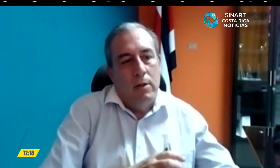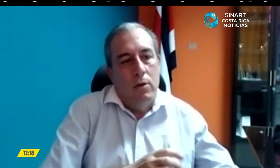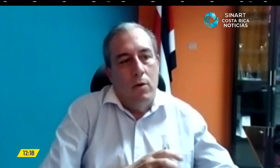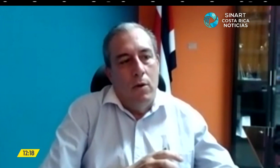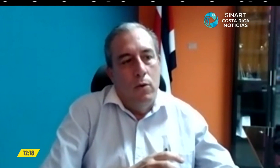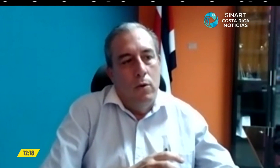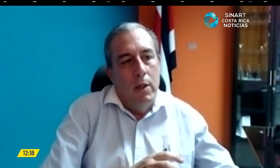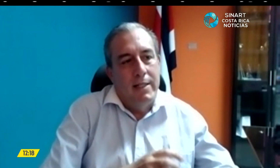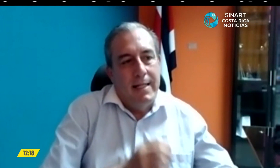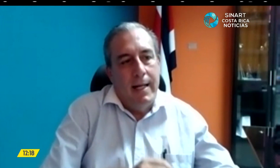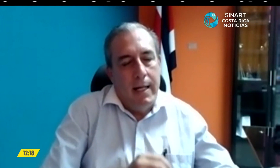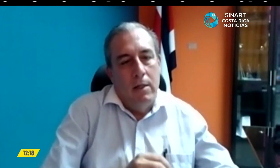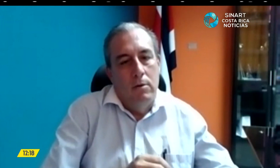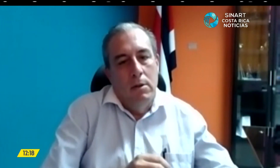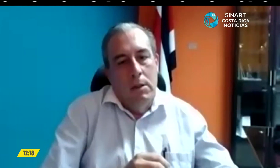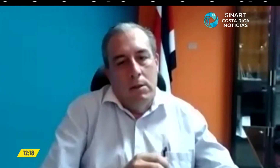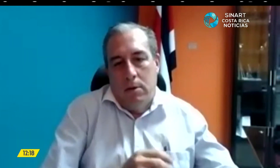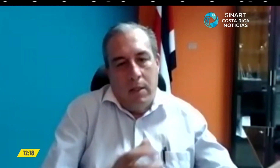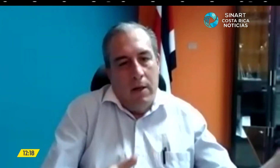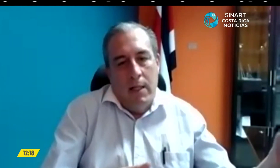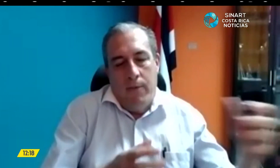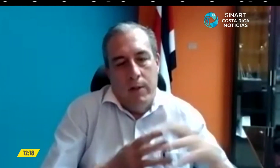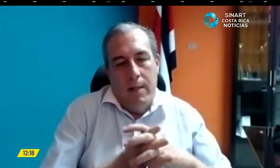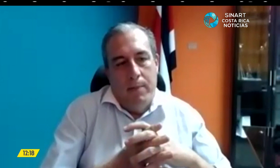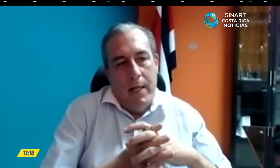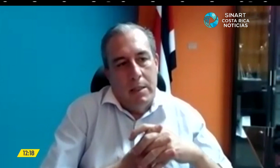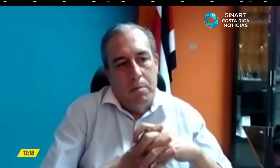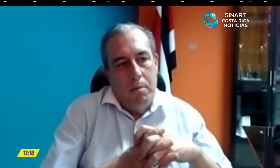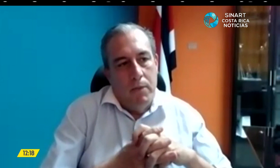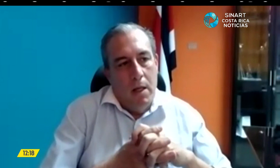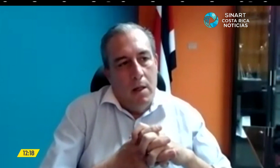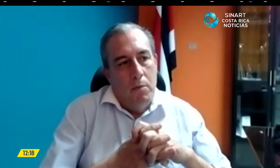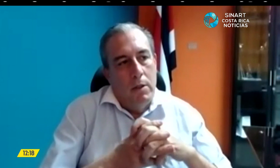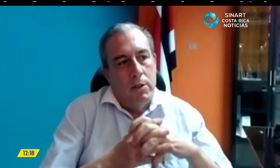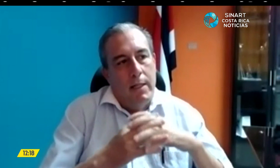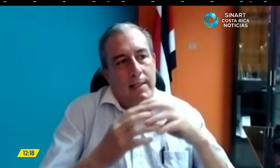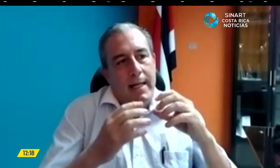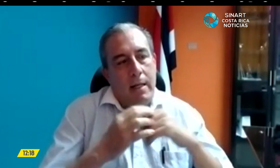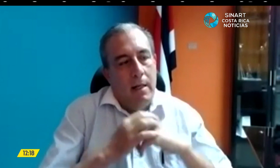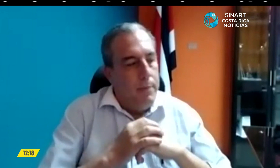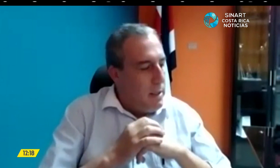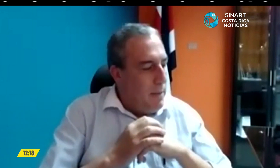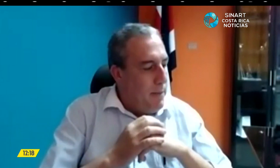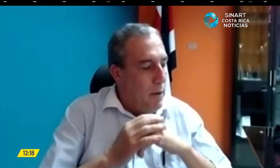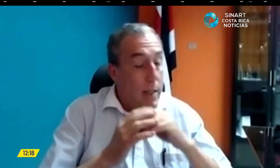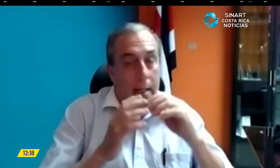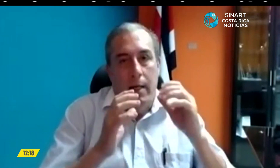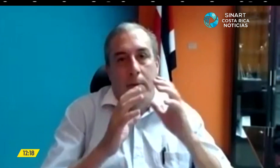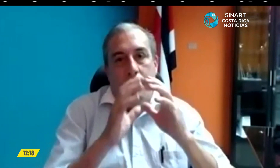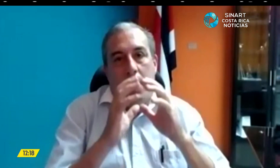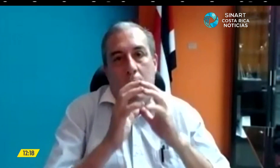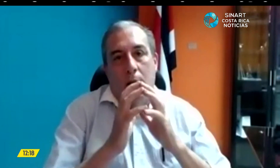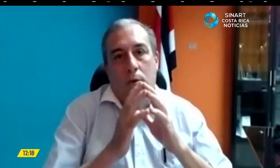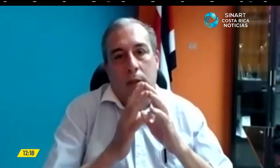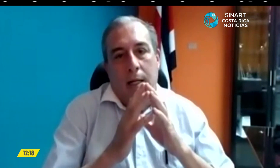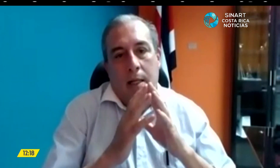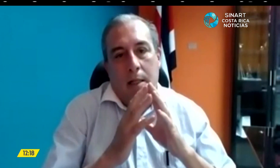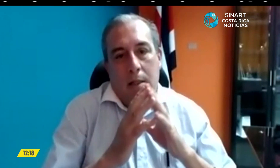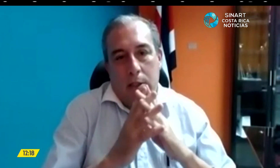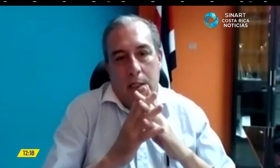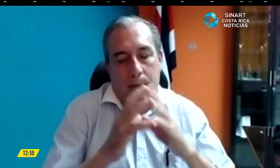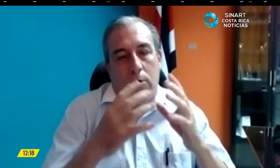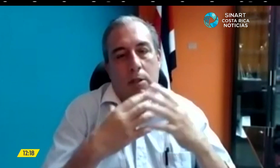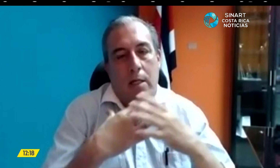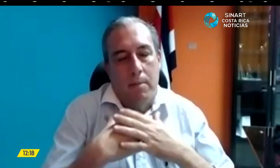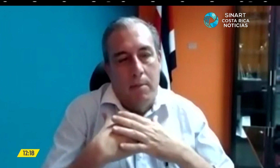contacto con un extranjero que venía de fuera del país. Por eso decía al principio de que uno de